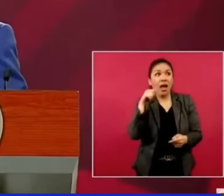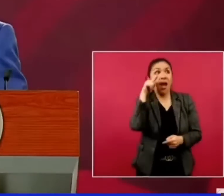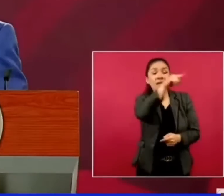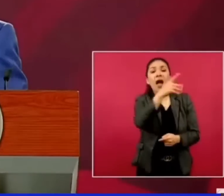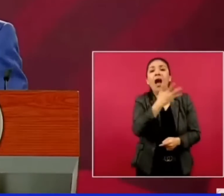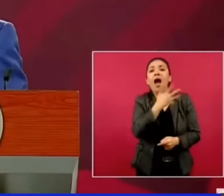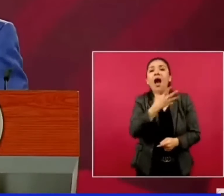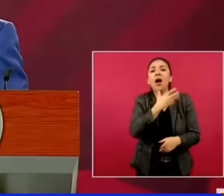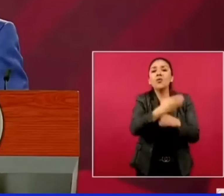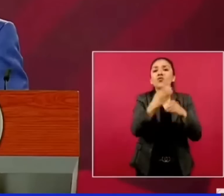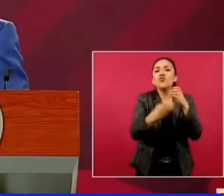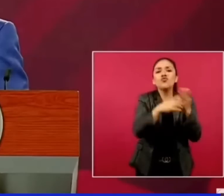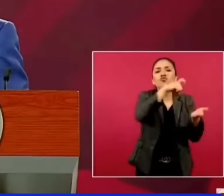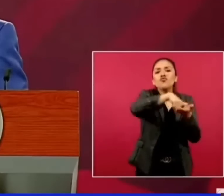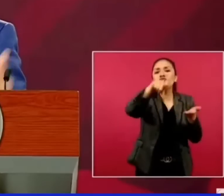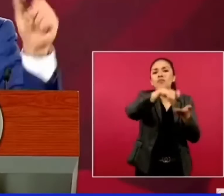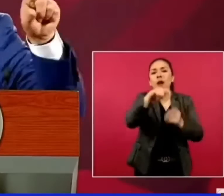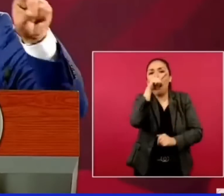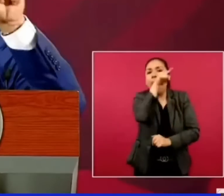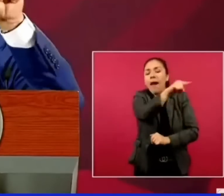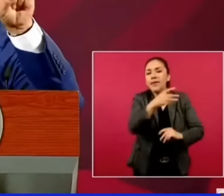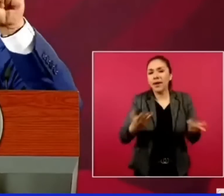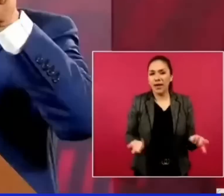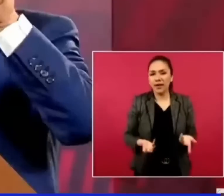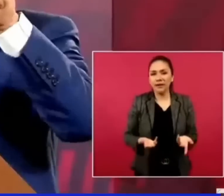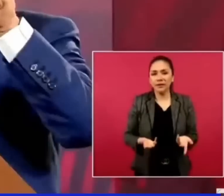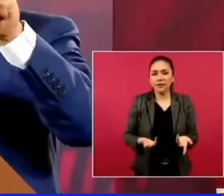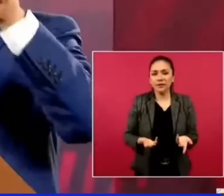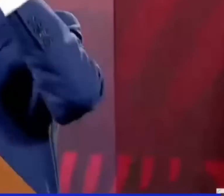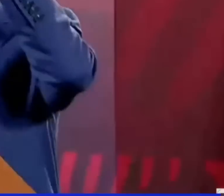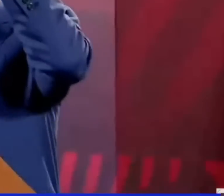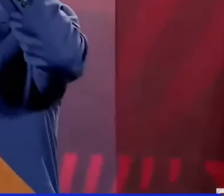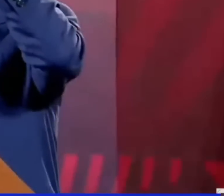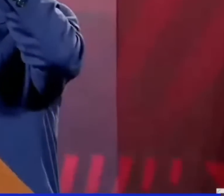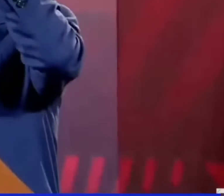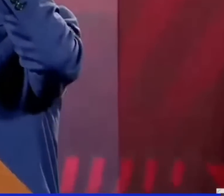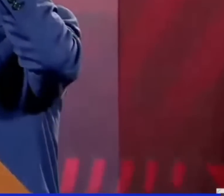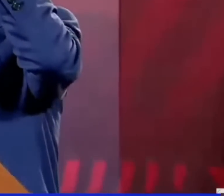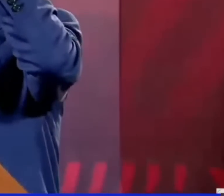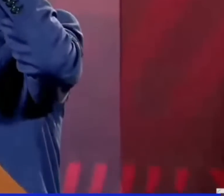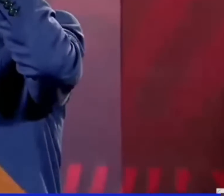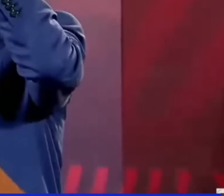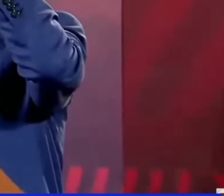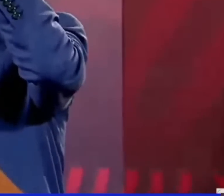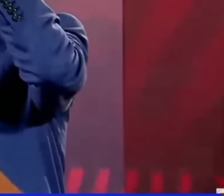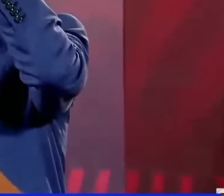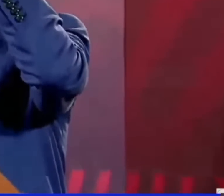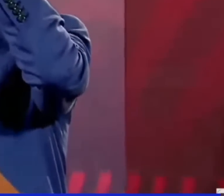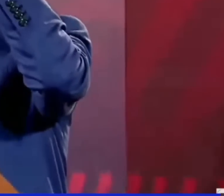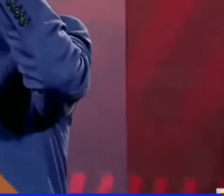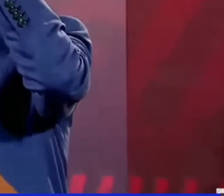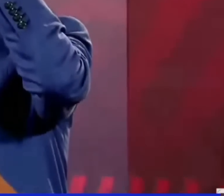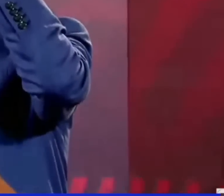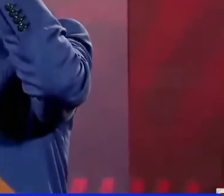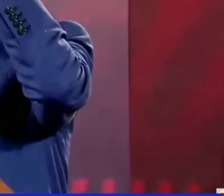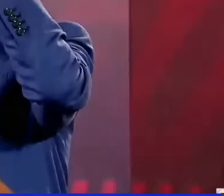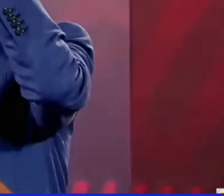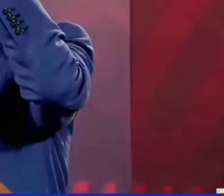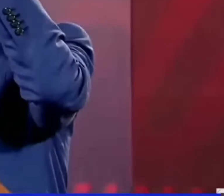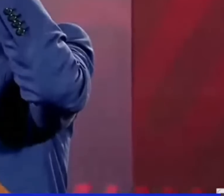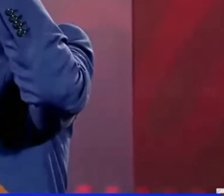bienes. Y entonces resolvió el juez en